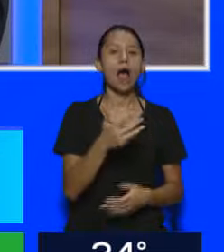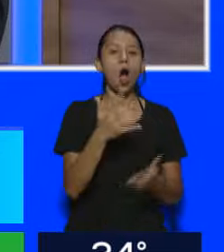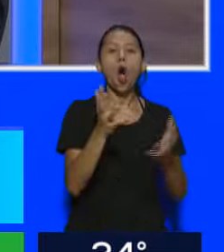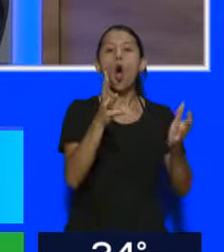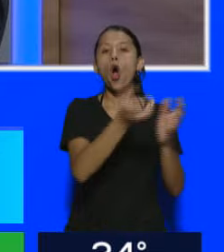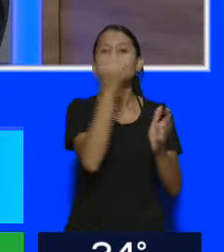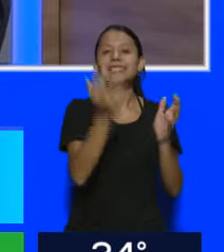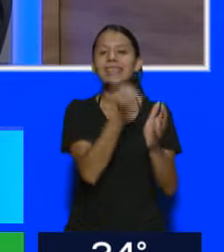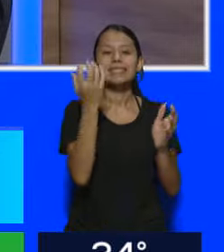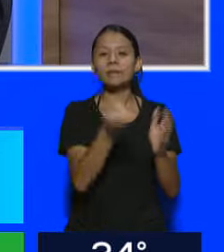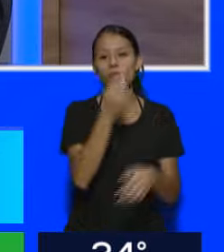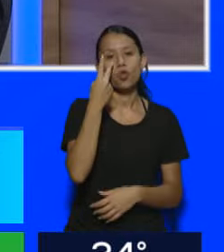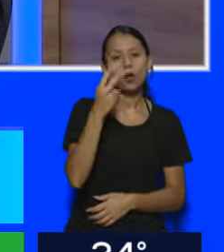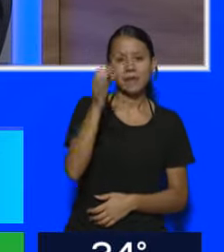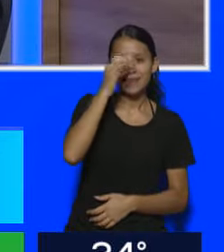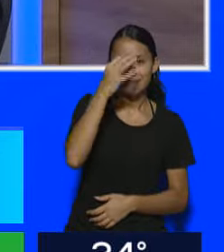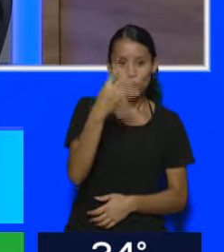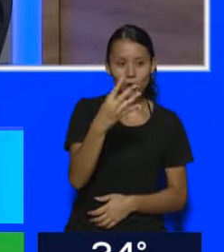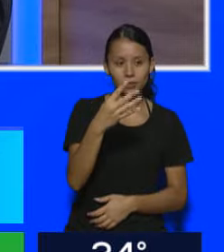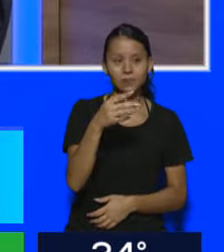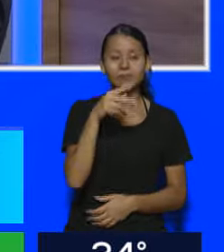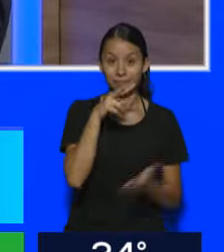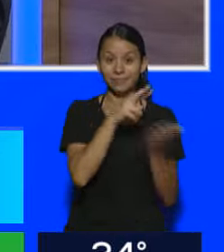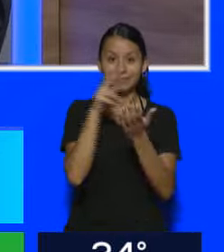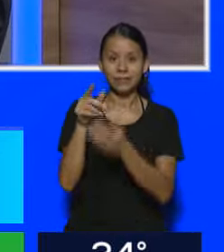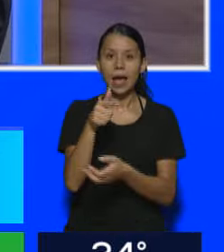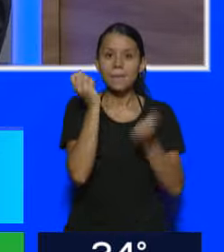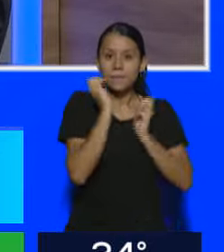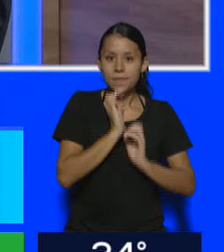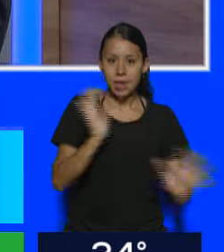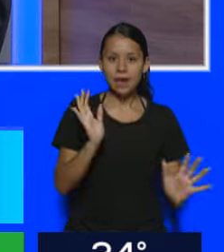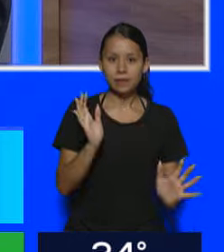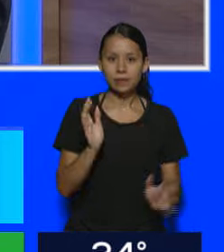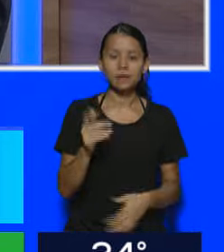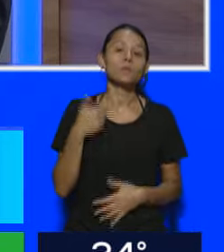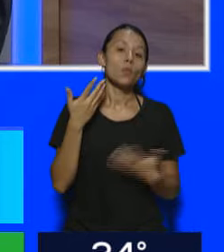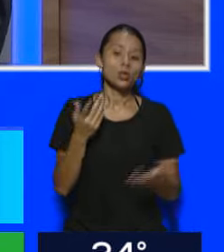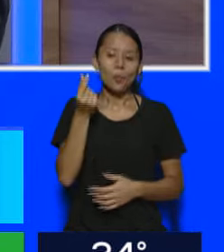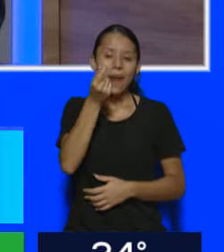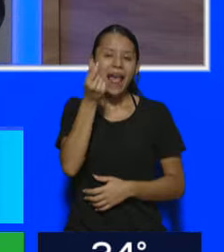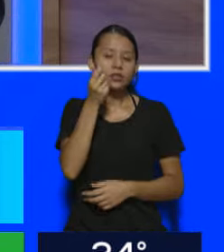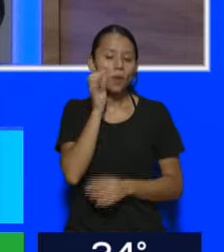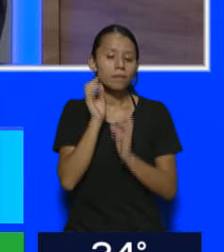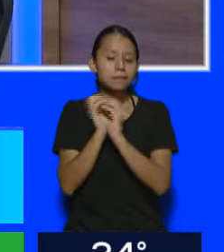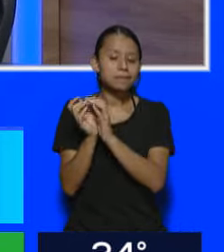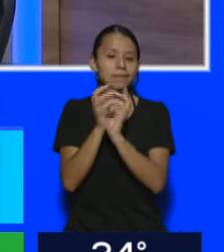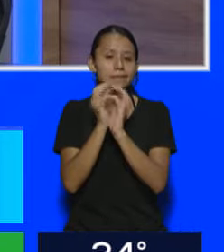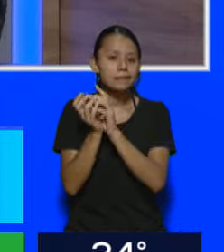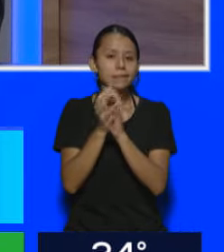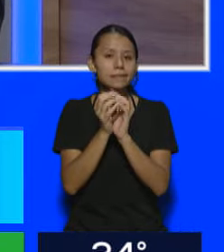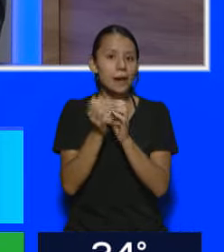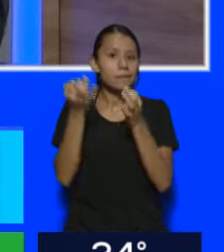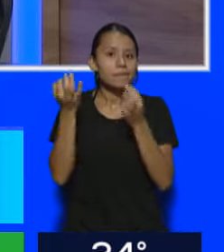que los productores le han solicitado a la industria mejorar el precio, pero de manera considerable, y no como lo ha propuesto un